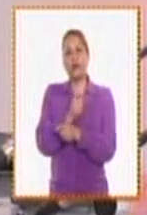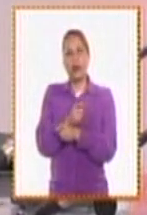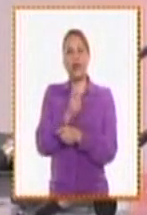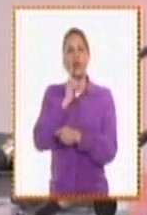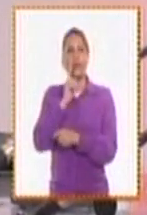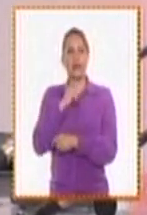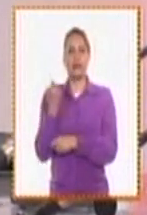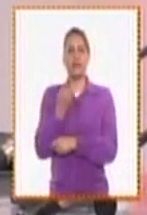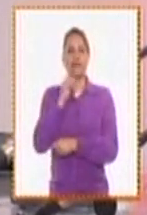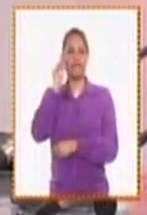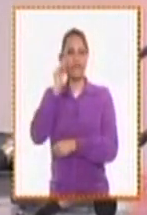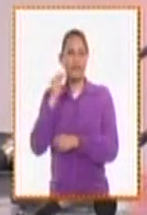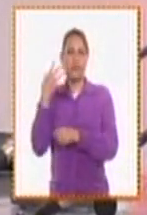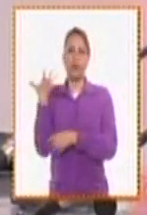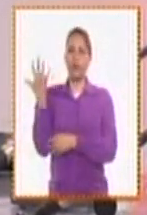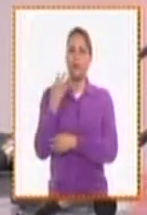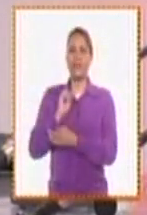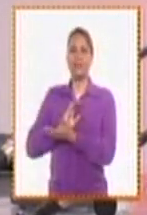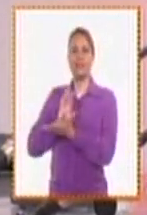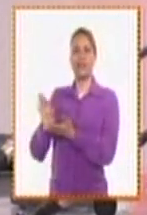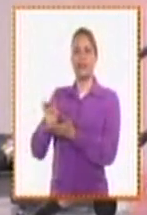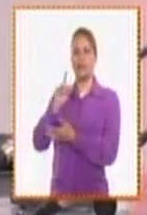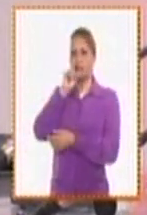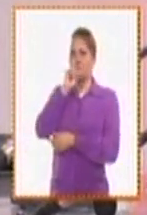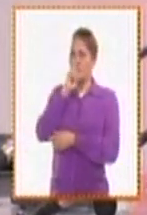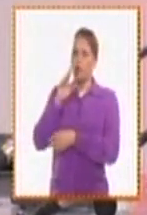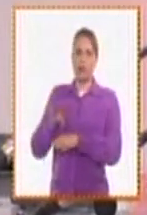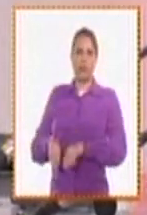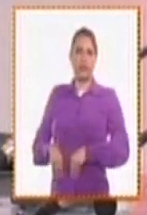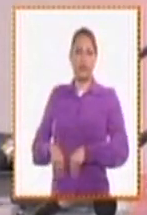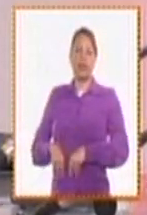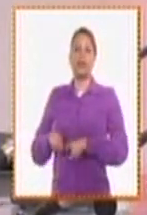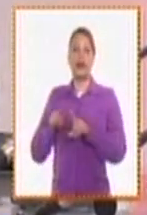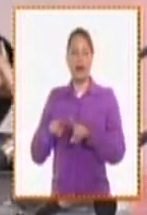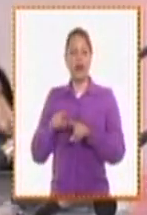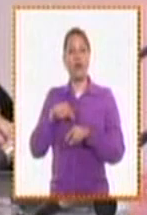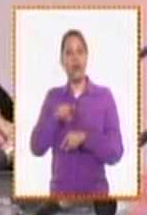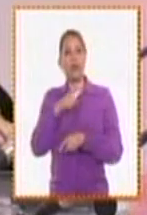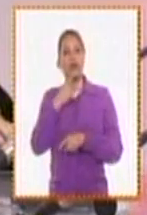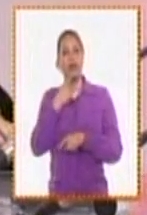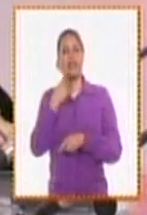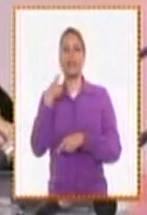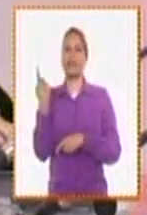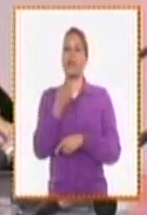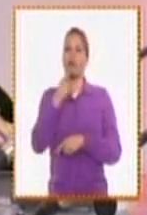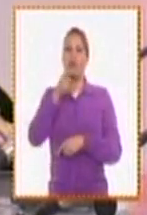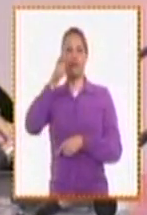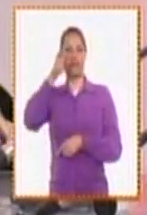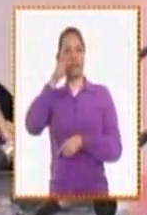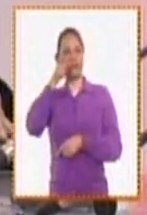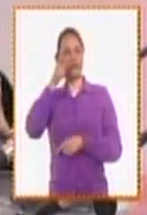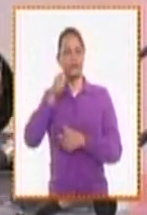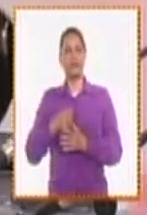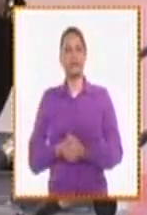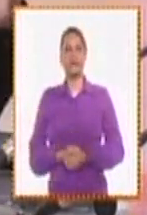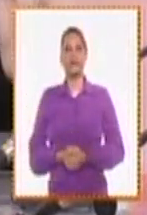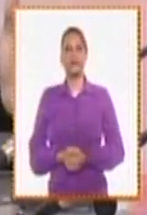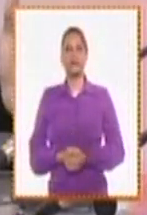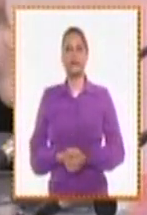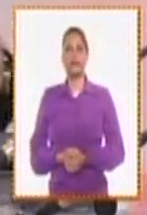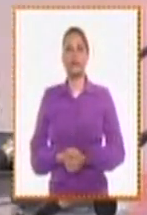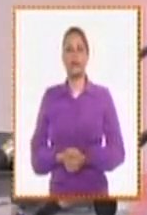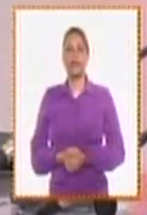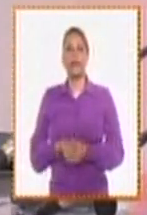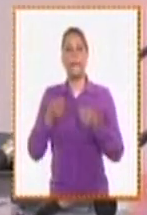creen un ambiente de rechazo a ese fenómeno? En eso tenemos que estar todos. Los que tienen que